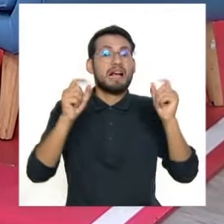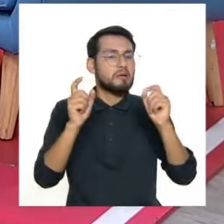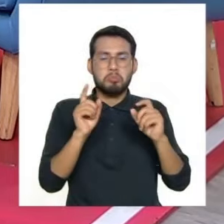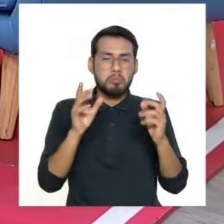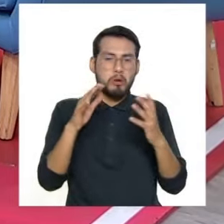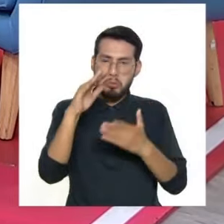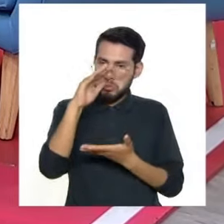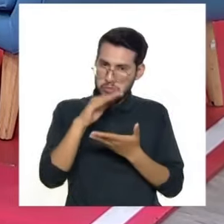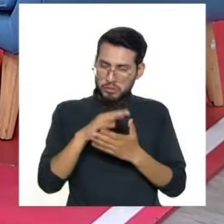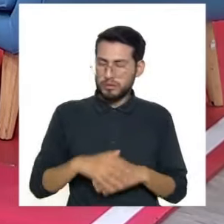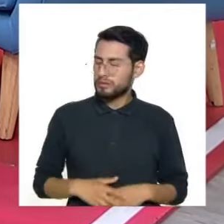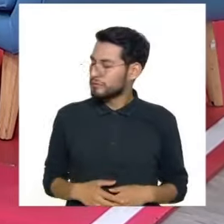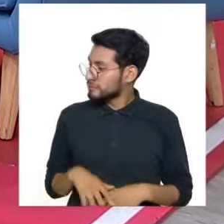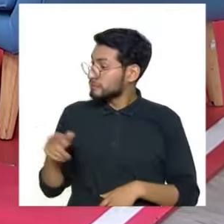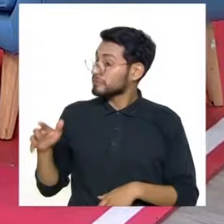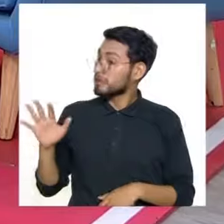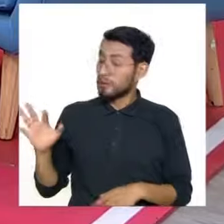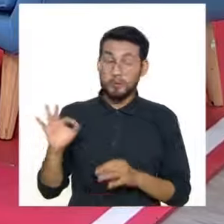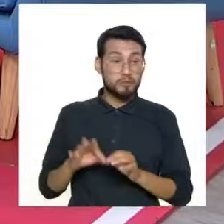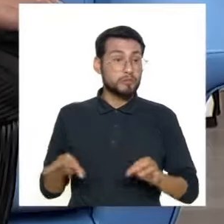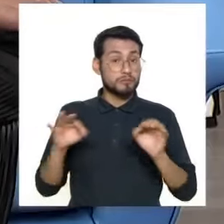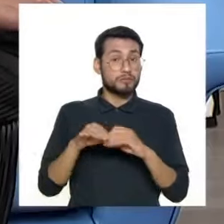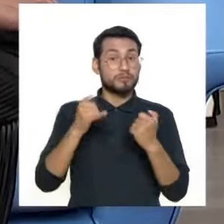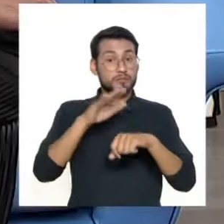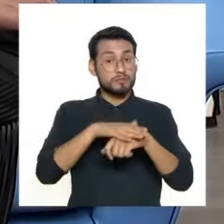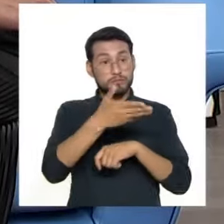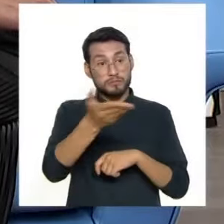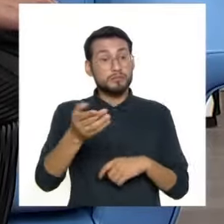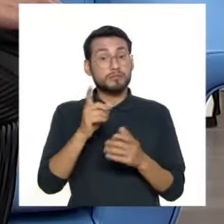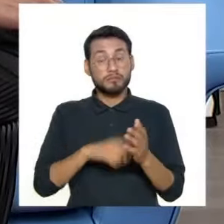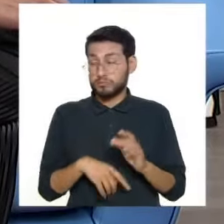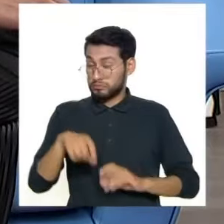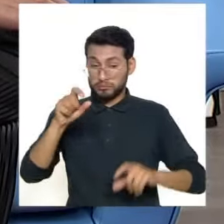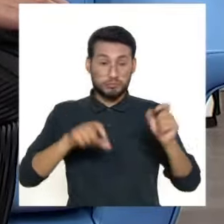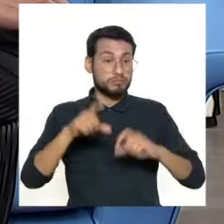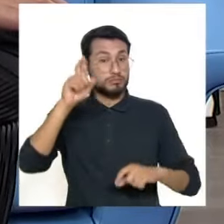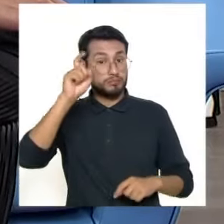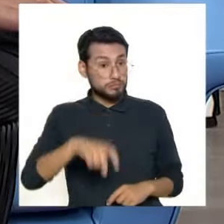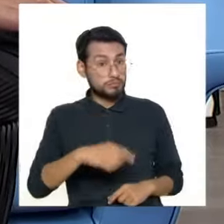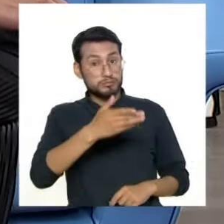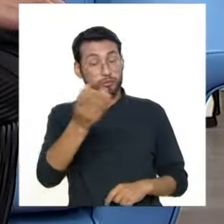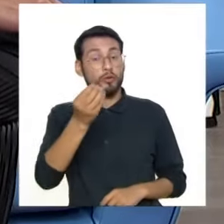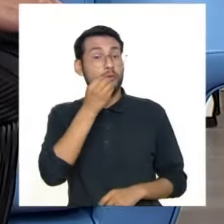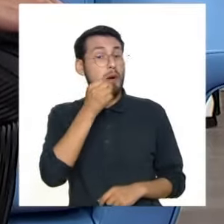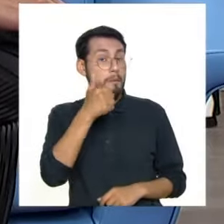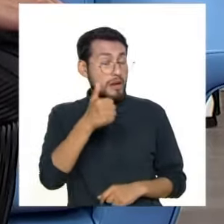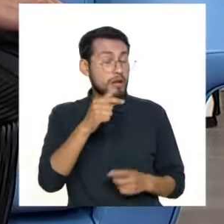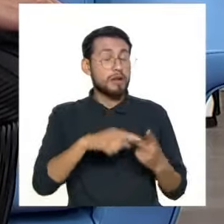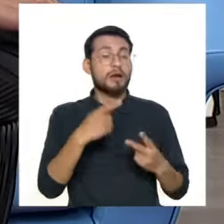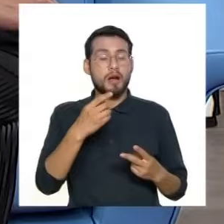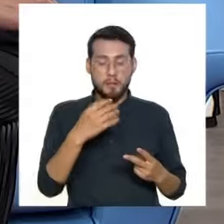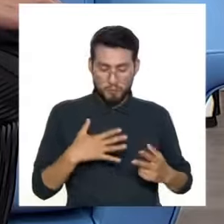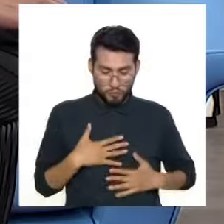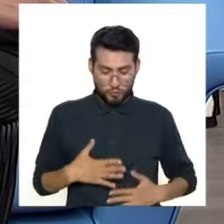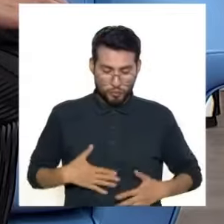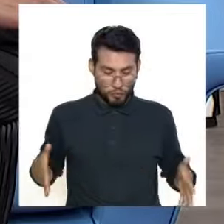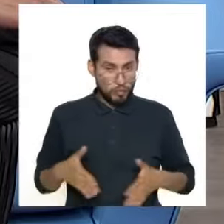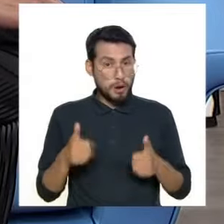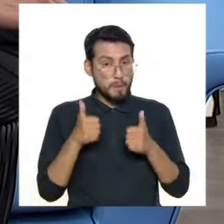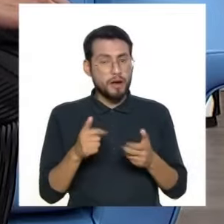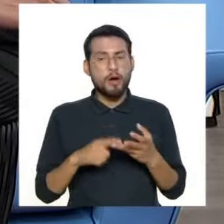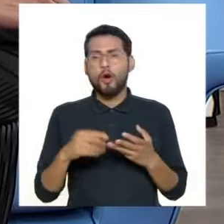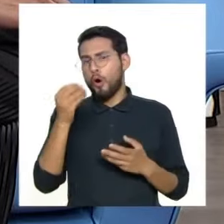No claro eso es muy importante Yo creo que el mensaje que queremos dejar básicamente Es que la gente tiene que primero comer mejor mantener su peso comer más frutas